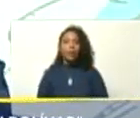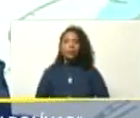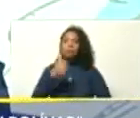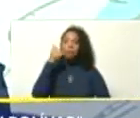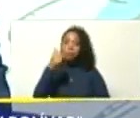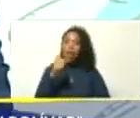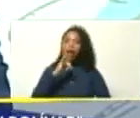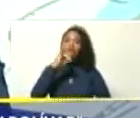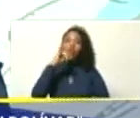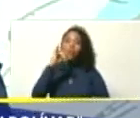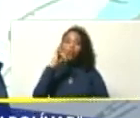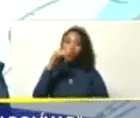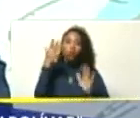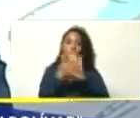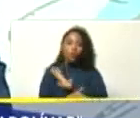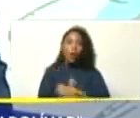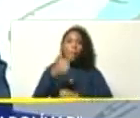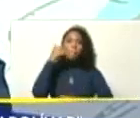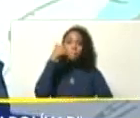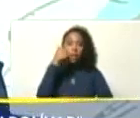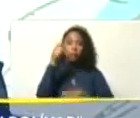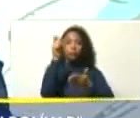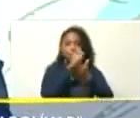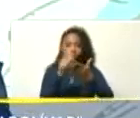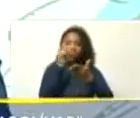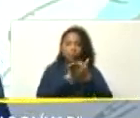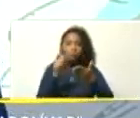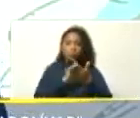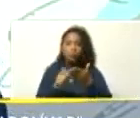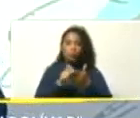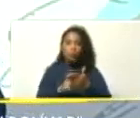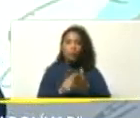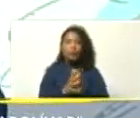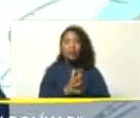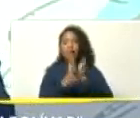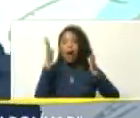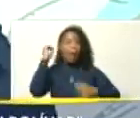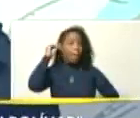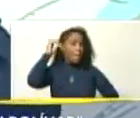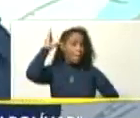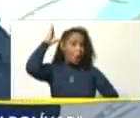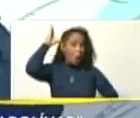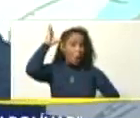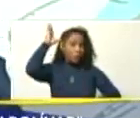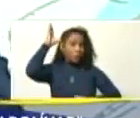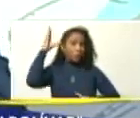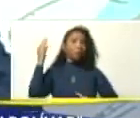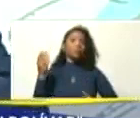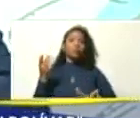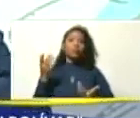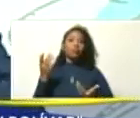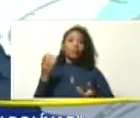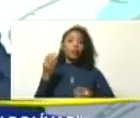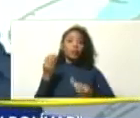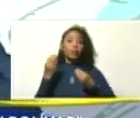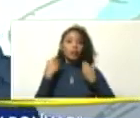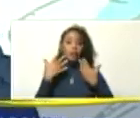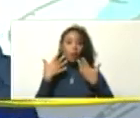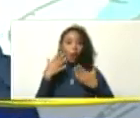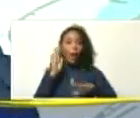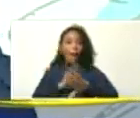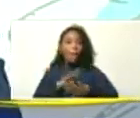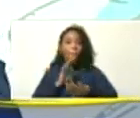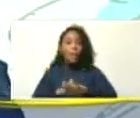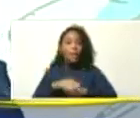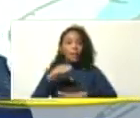informado, bien dateado, con gran capacidad de interpretación de lo que